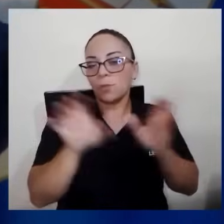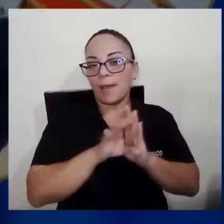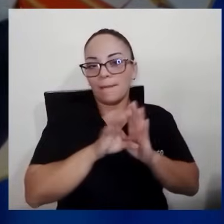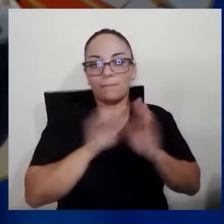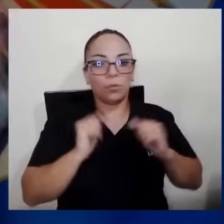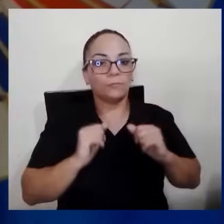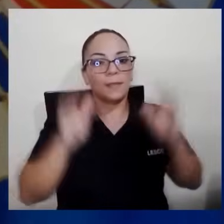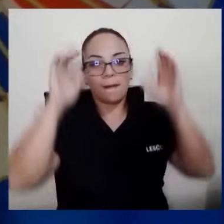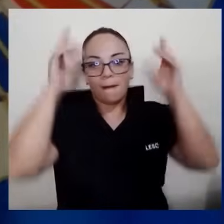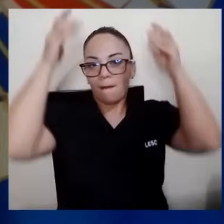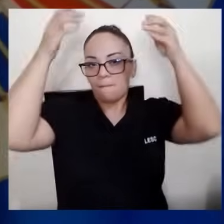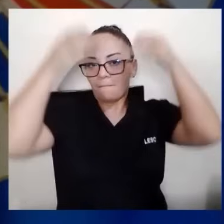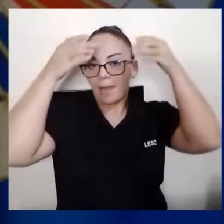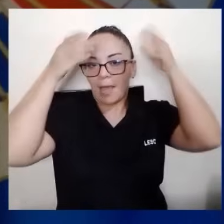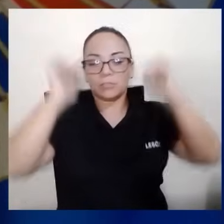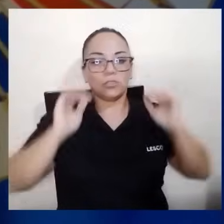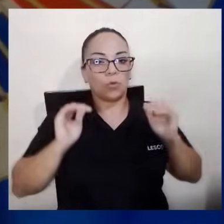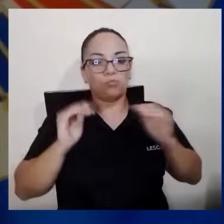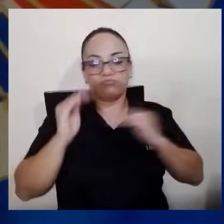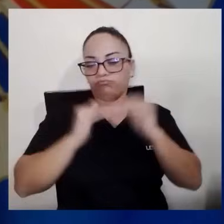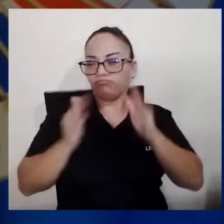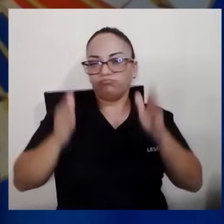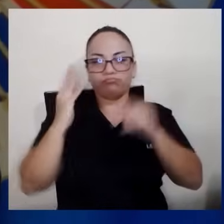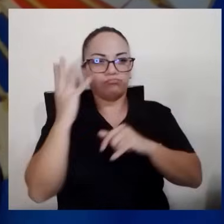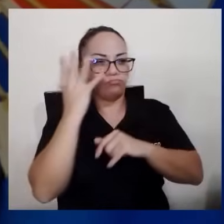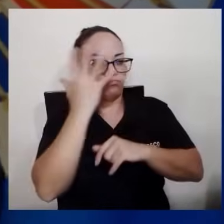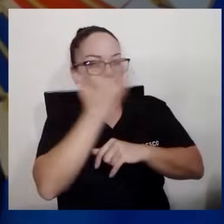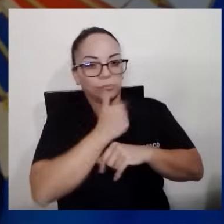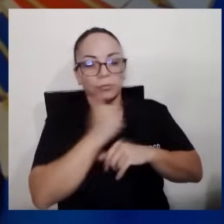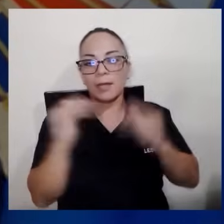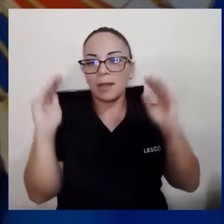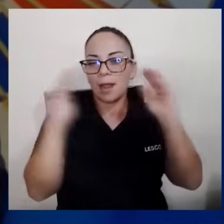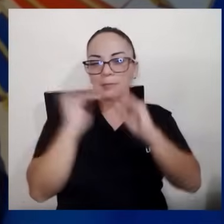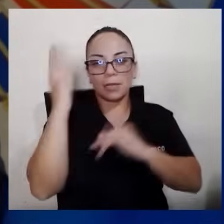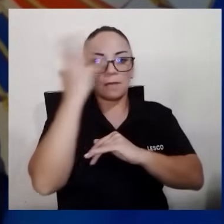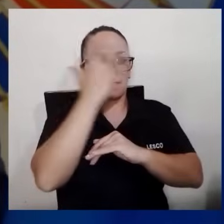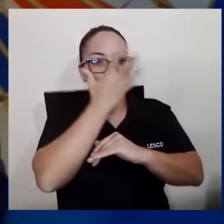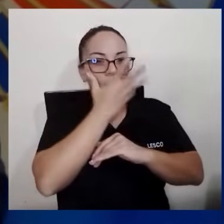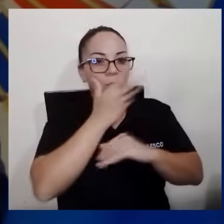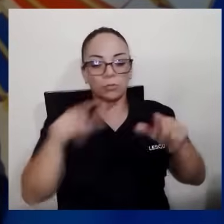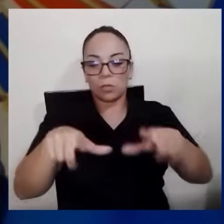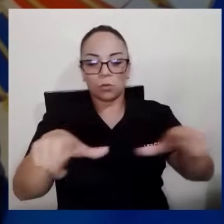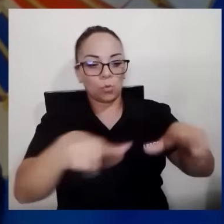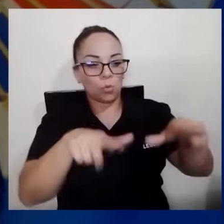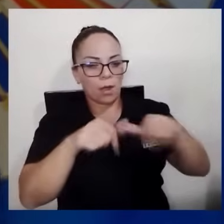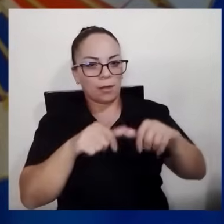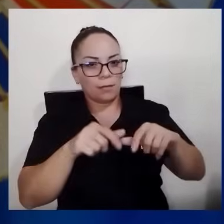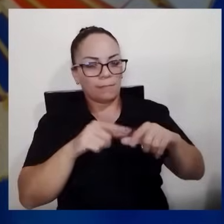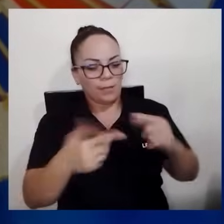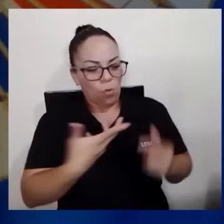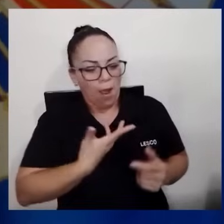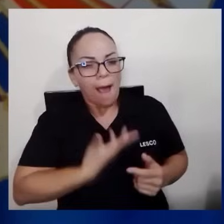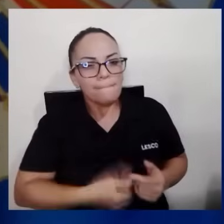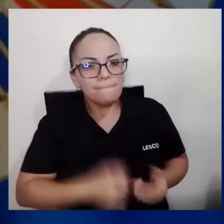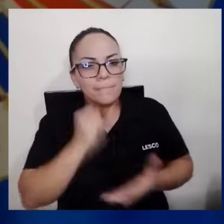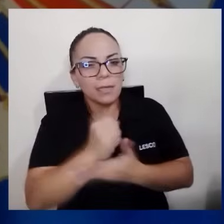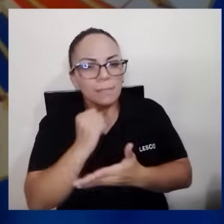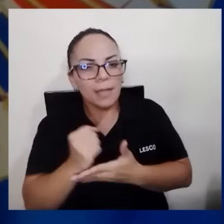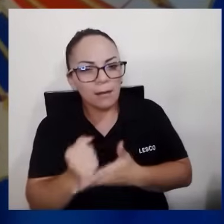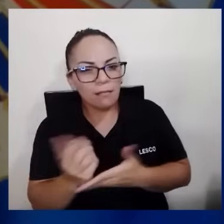casa hermosa en un vecindario donde hay hambre y criminalidad